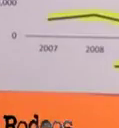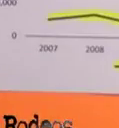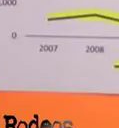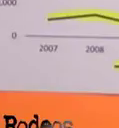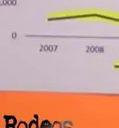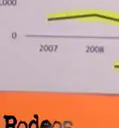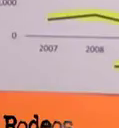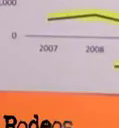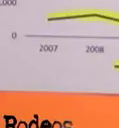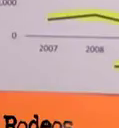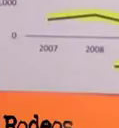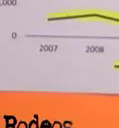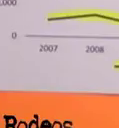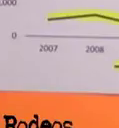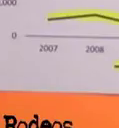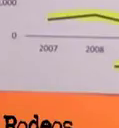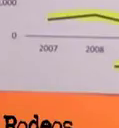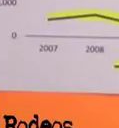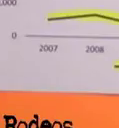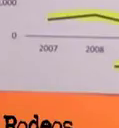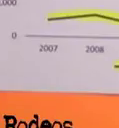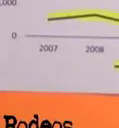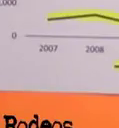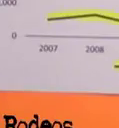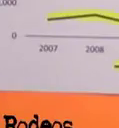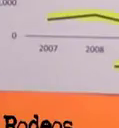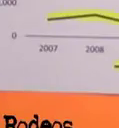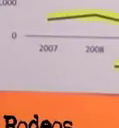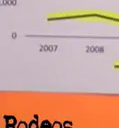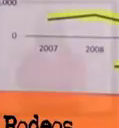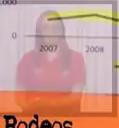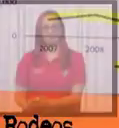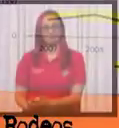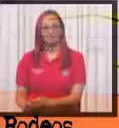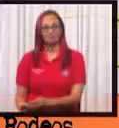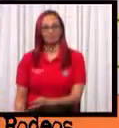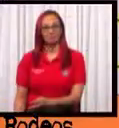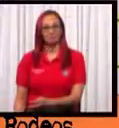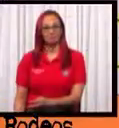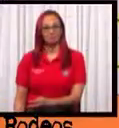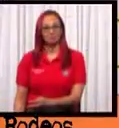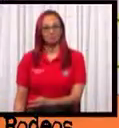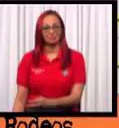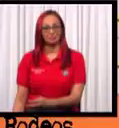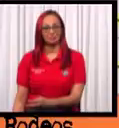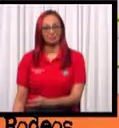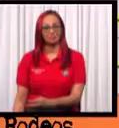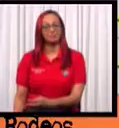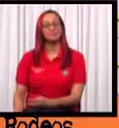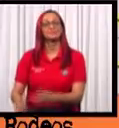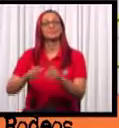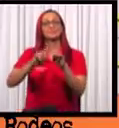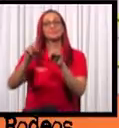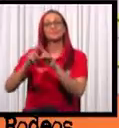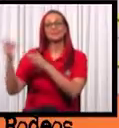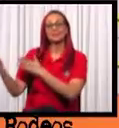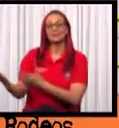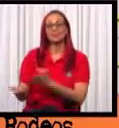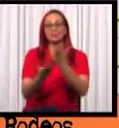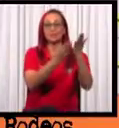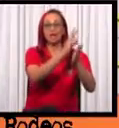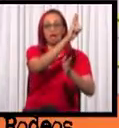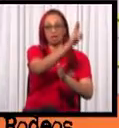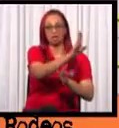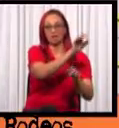vamos a presentar solamente este. Ustedes observarán en amarillo lo que son las exportaciones de Costa Rica